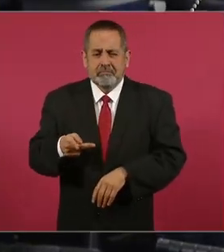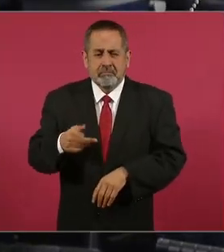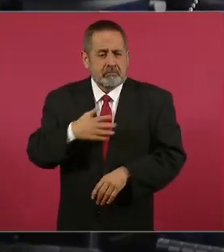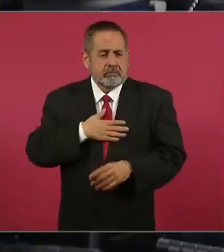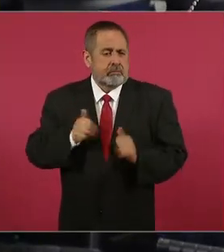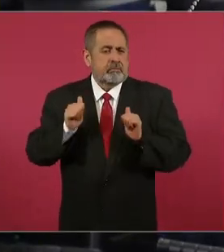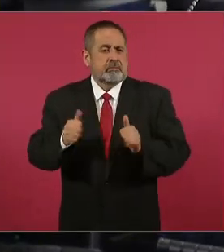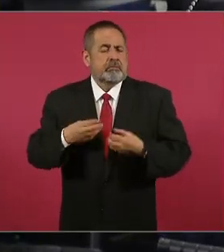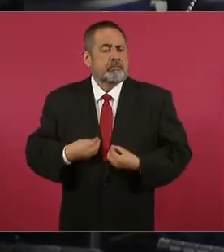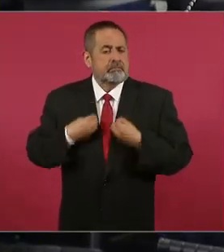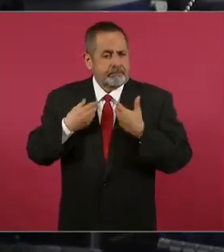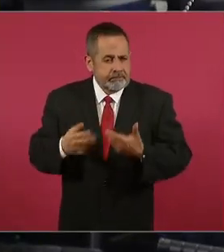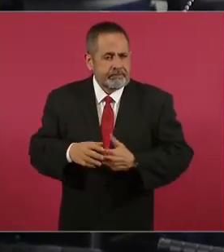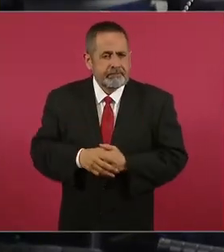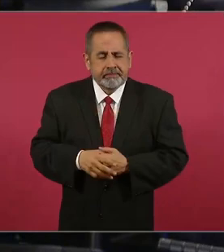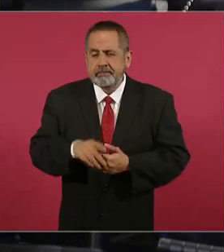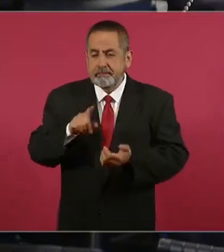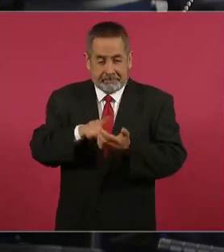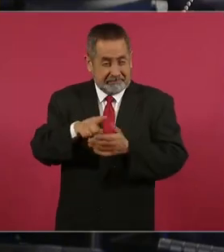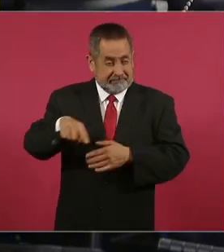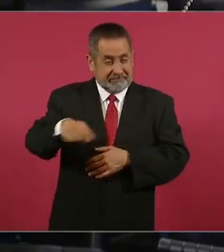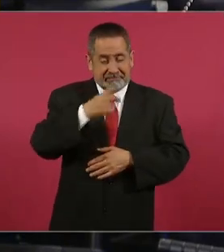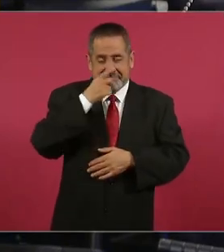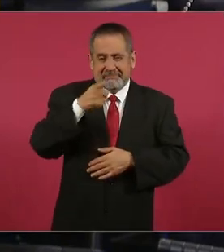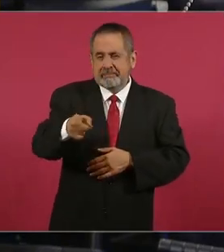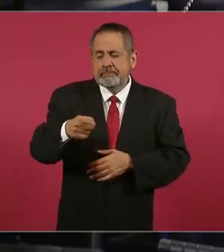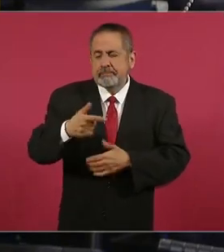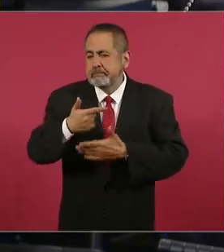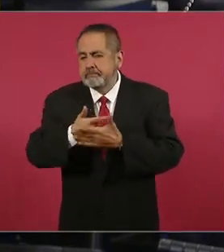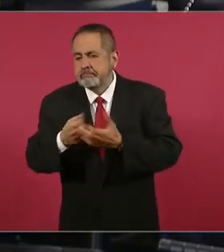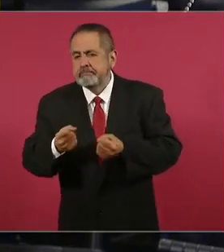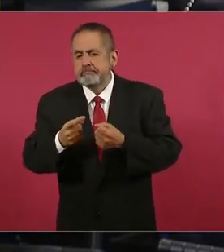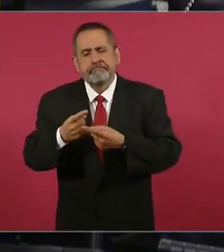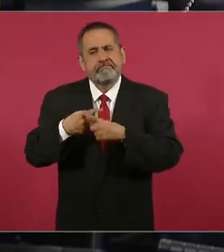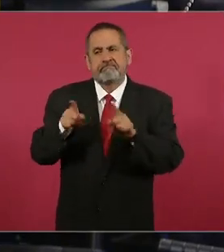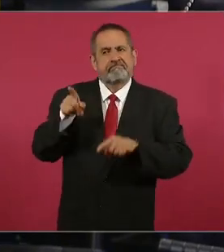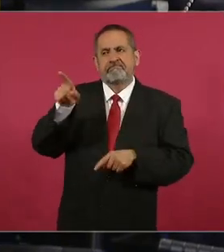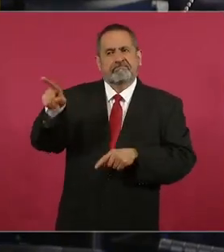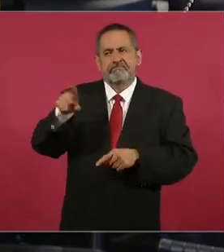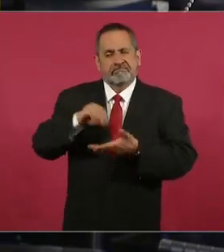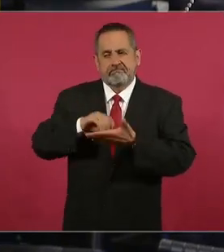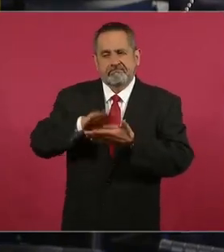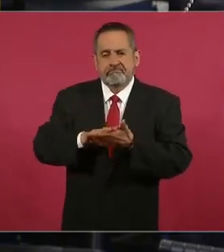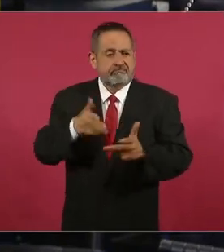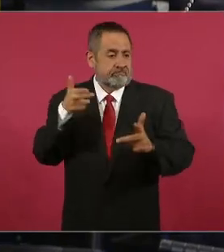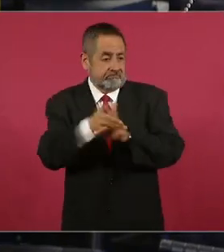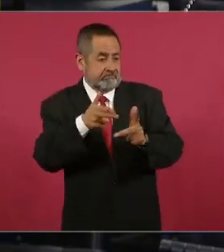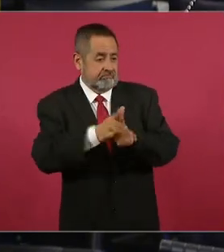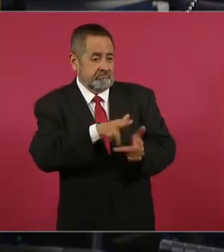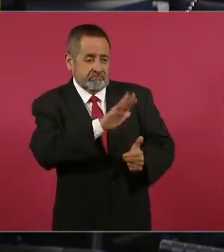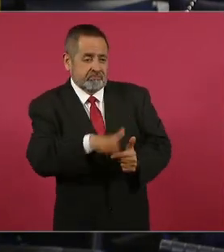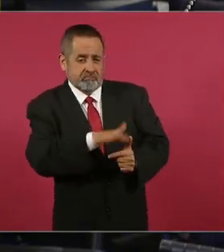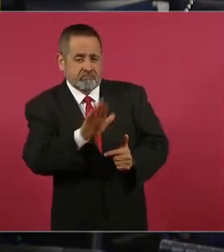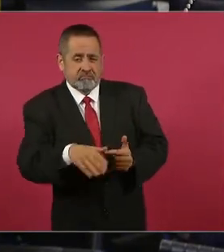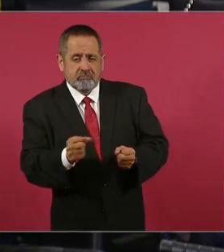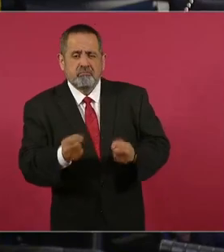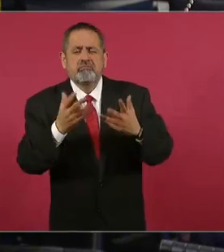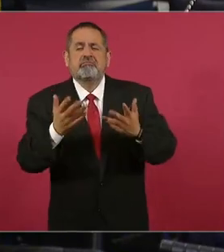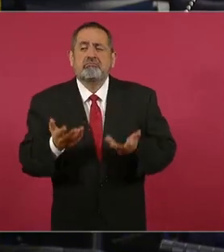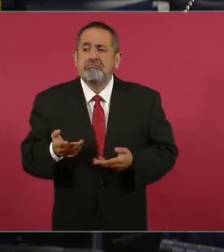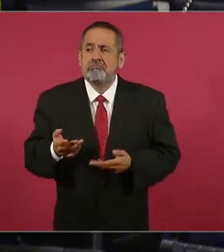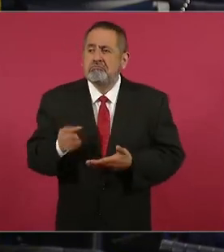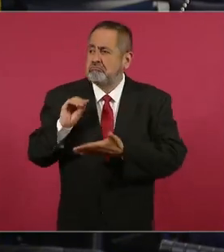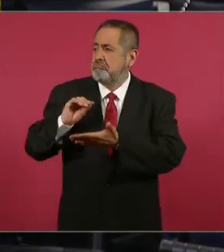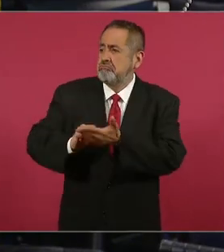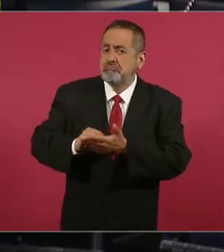la vida. Parte de lo que mencionan incluso es que se manejan cifras distintas en torno a asesinatos, porque se da el caso de que